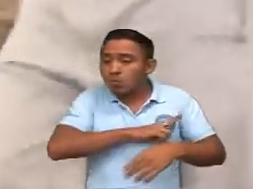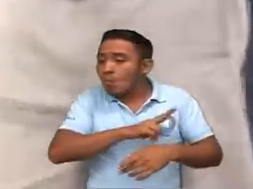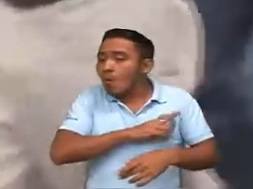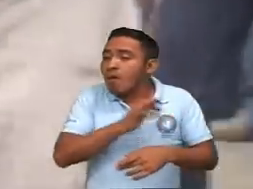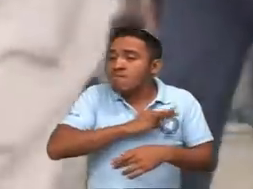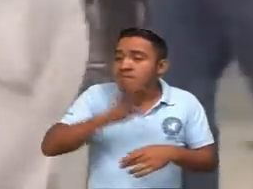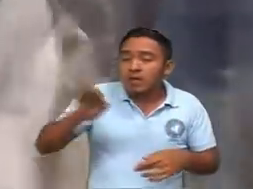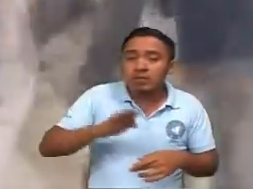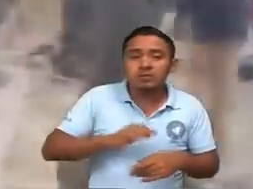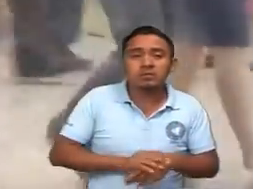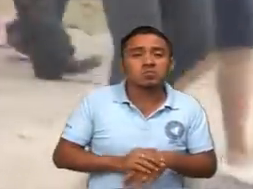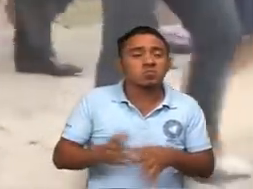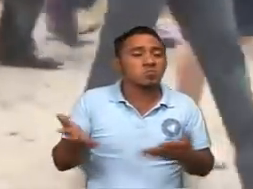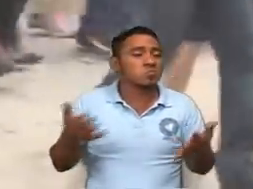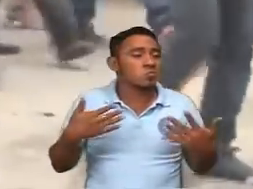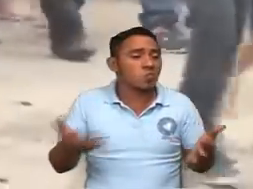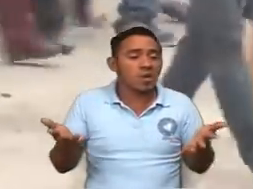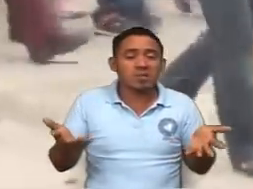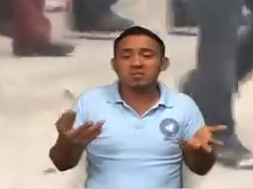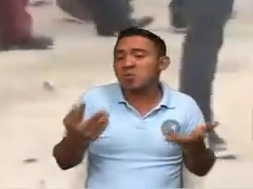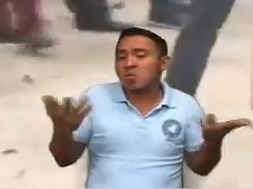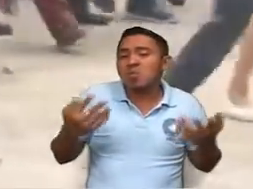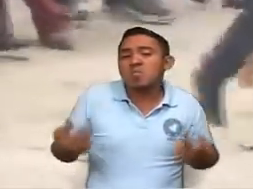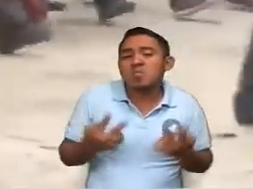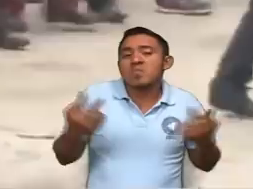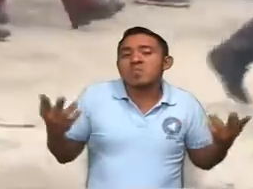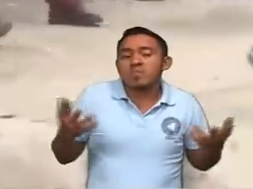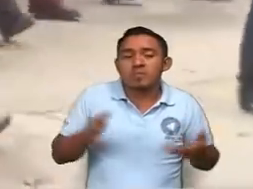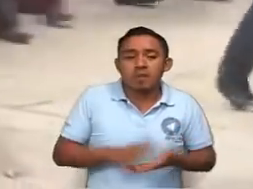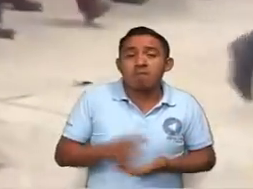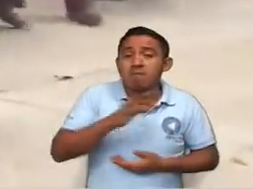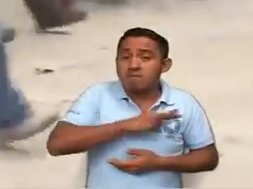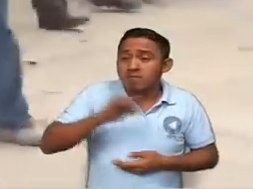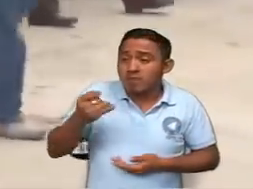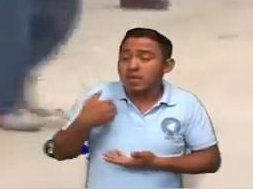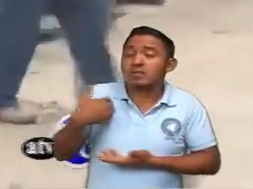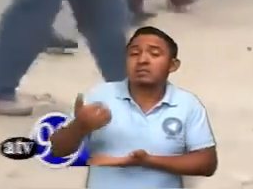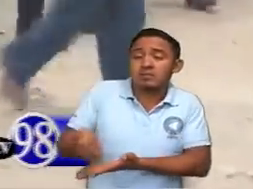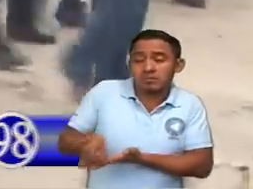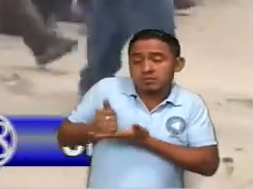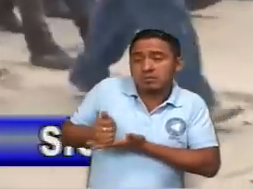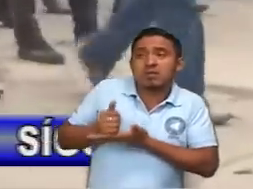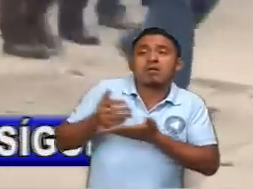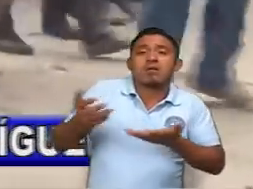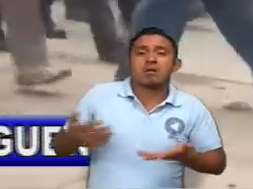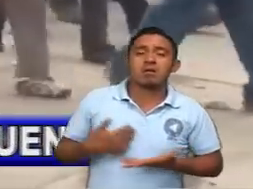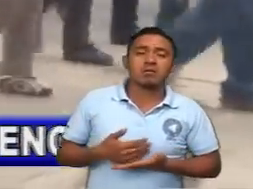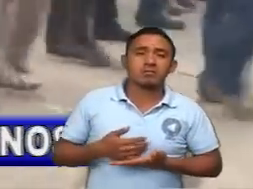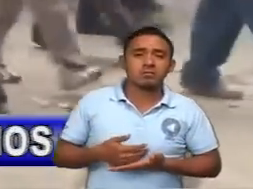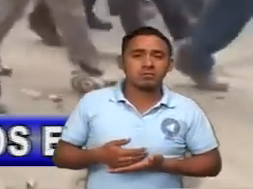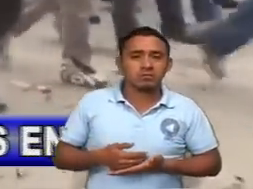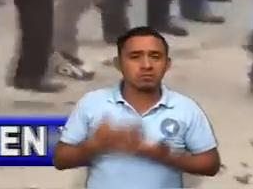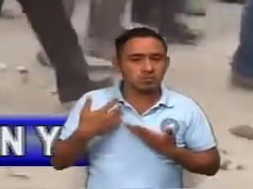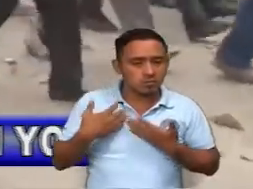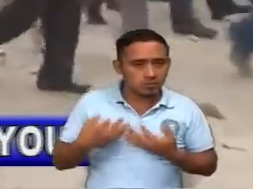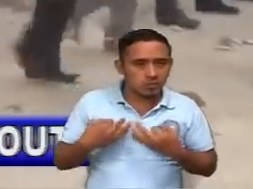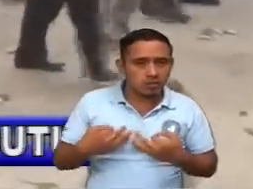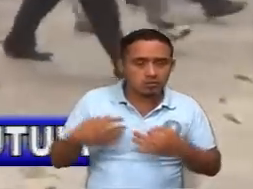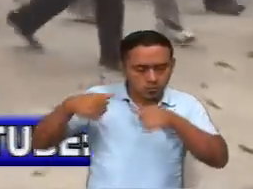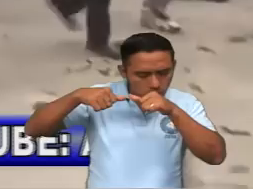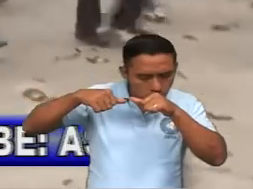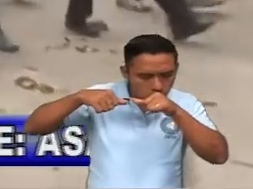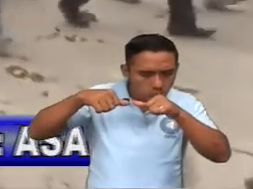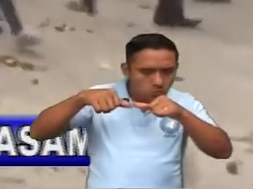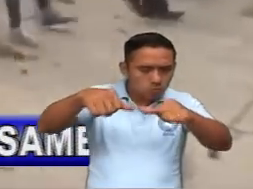no tiene esperanza, no tiene nada por qué vivir. Y la fe es lo que lo sostiene, lo sustenta, le hace seguir